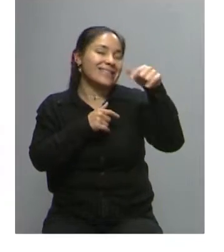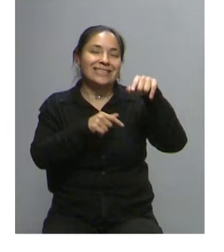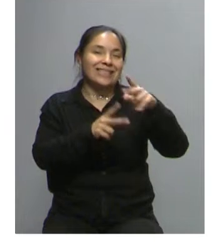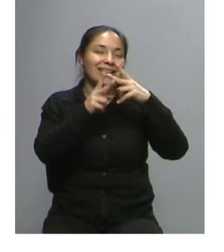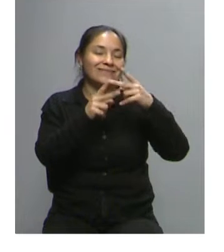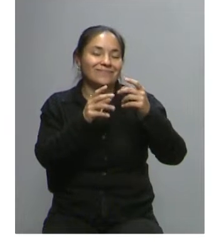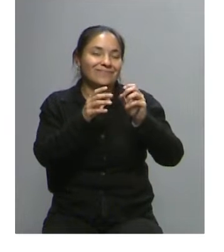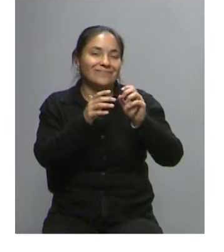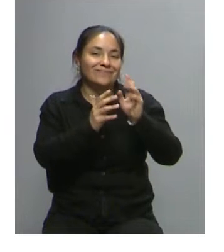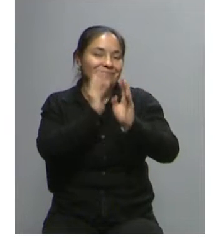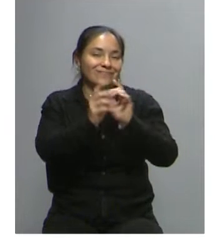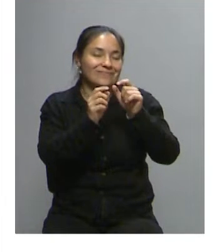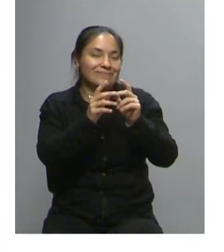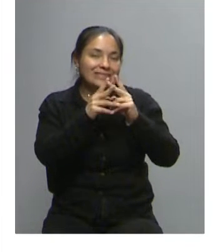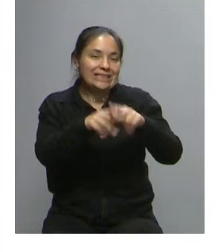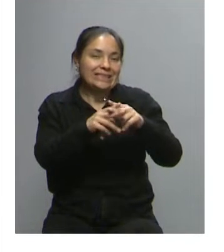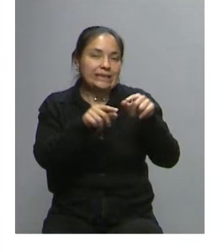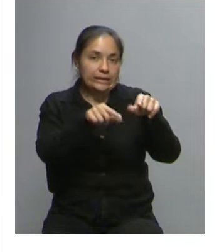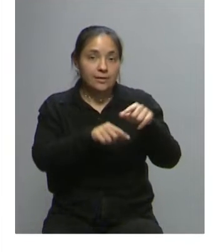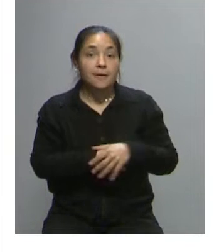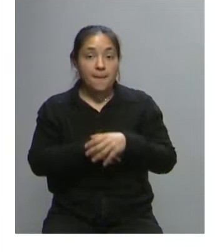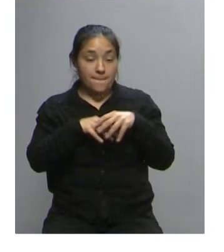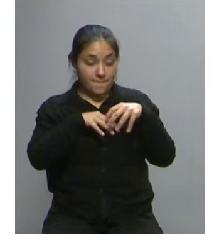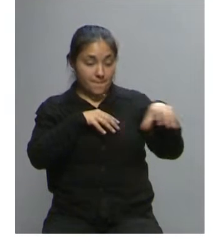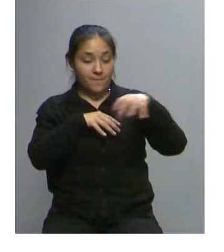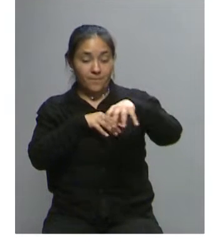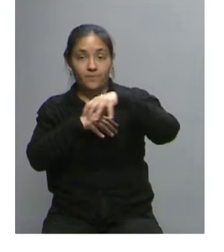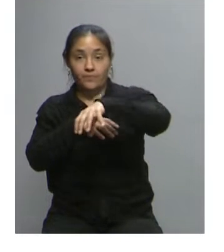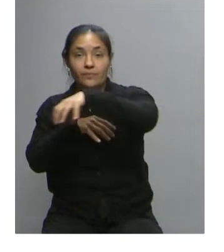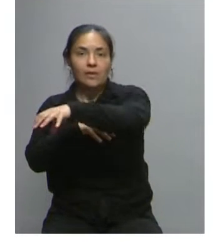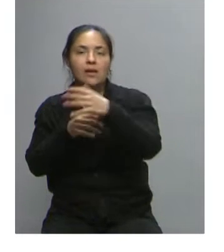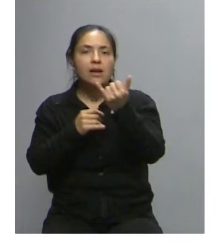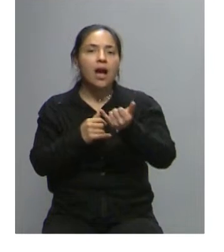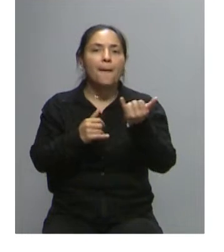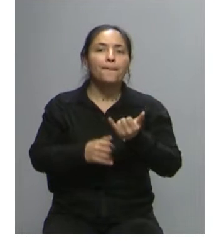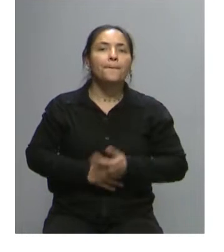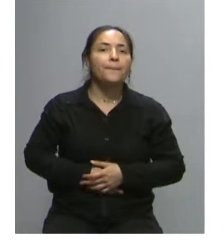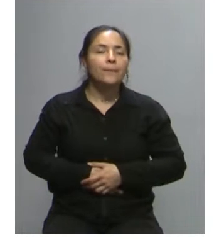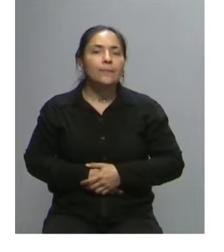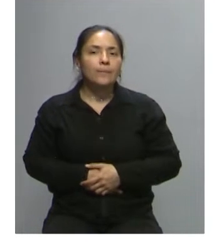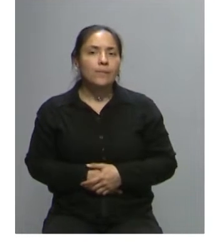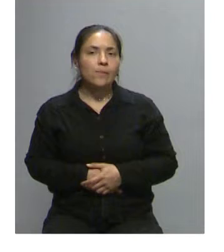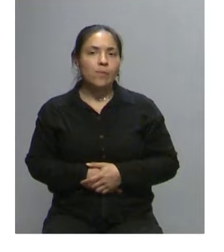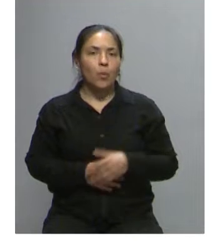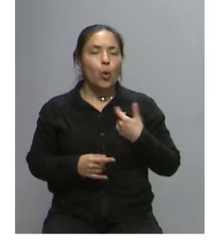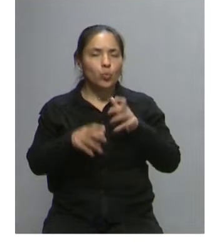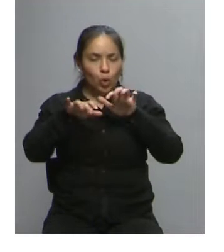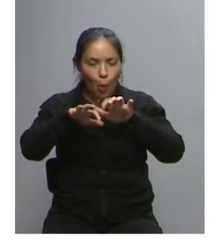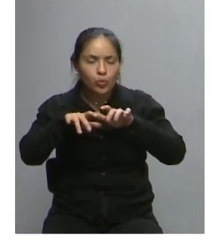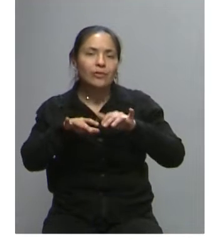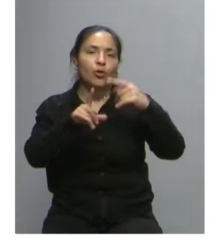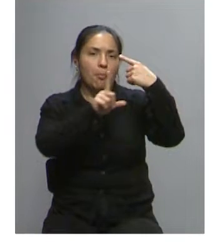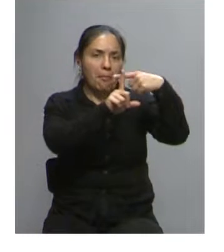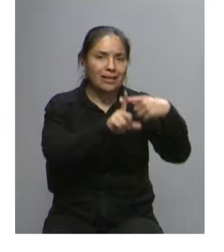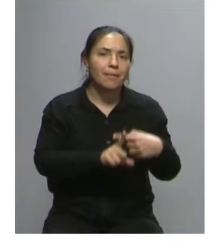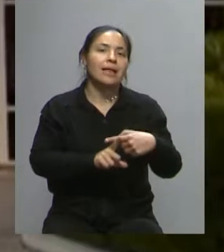estos algoritmos caen en un terreno intermedio en donde hay mucho de computación, mucho de matemática,